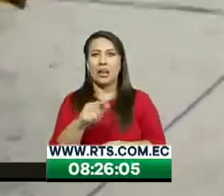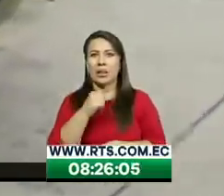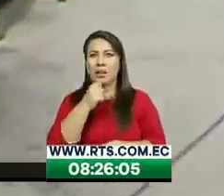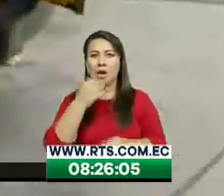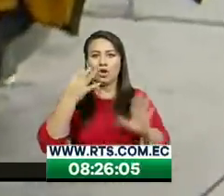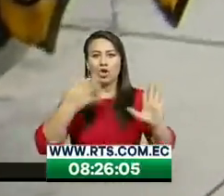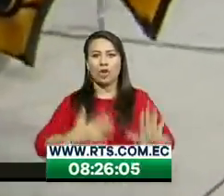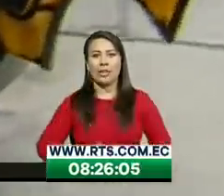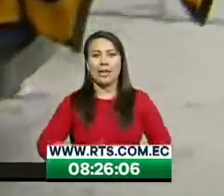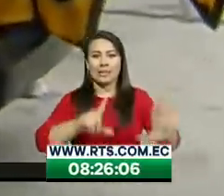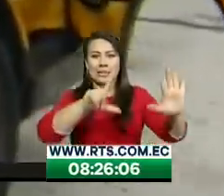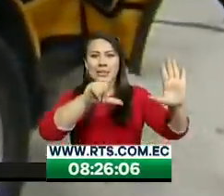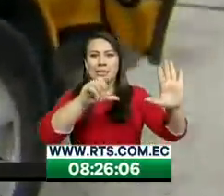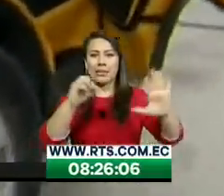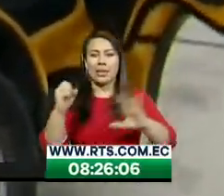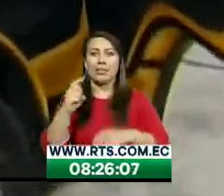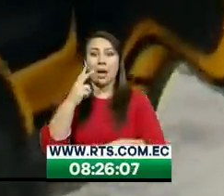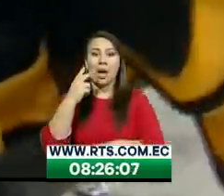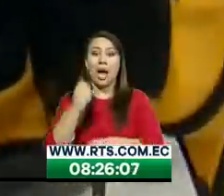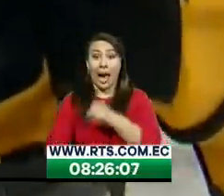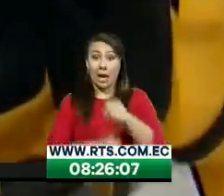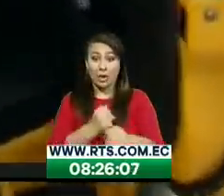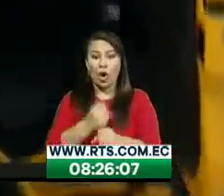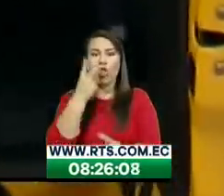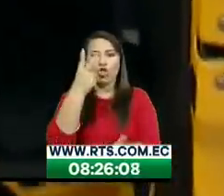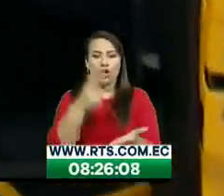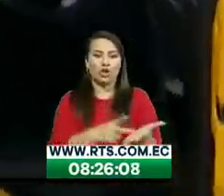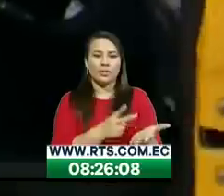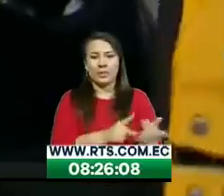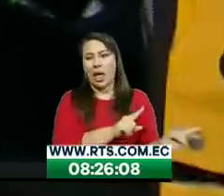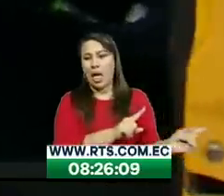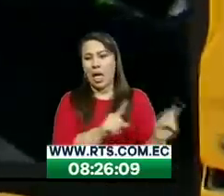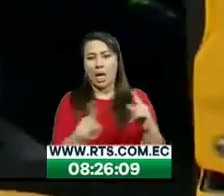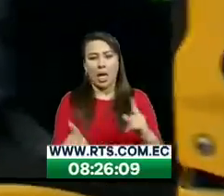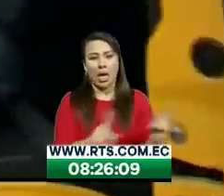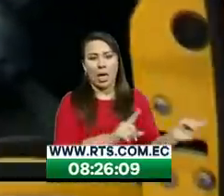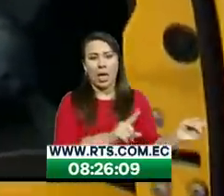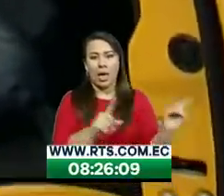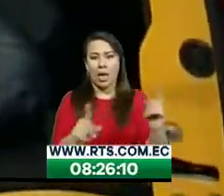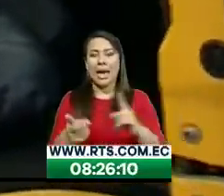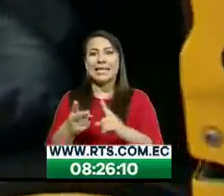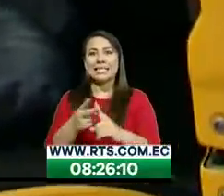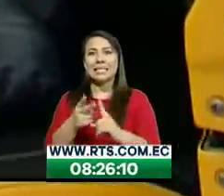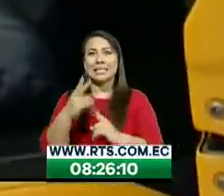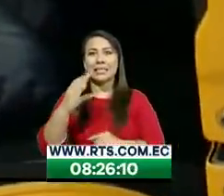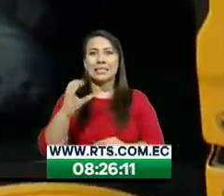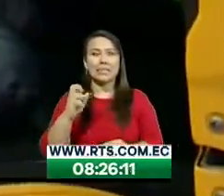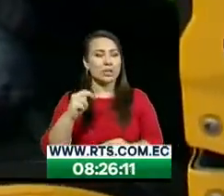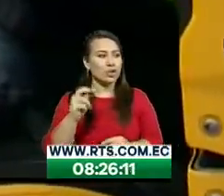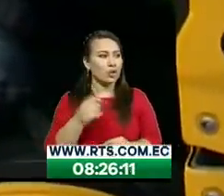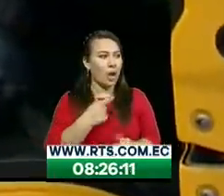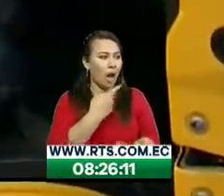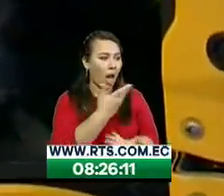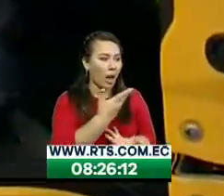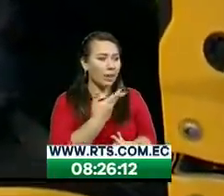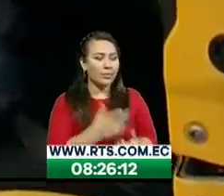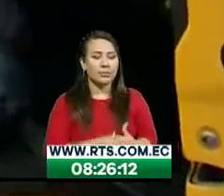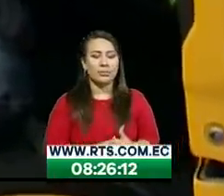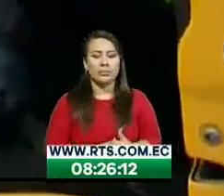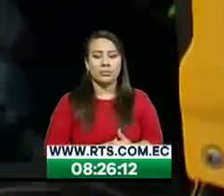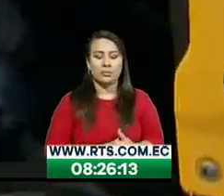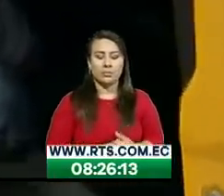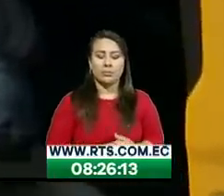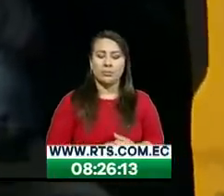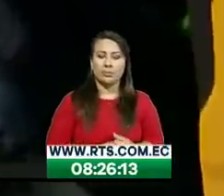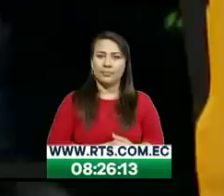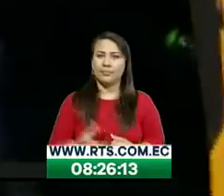Nacional recopiló la siguiente evidencia. Evidencia también tuvimos lo que es licor. Bien. En el que igual